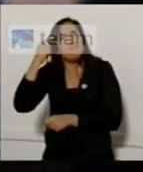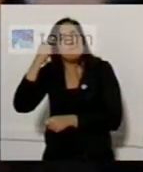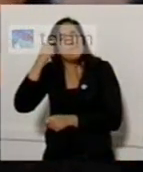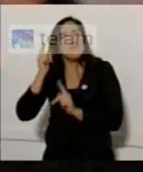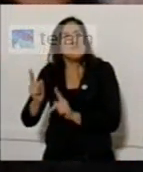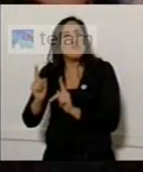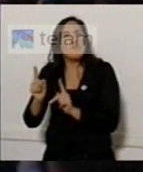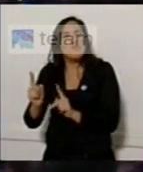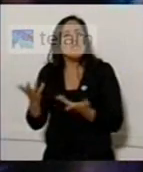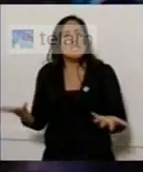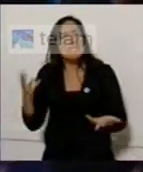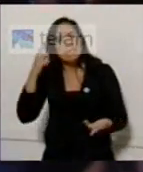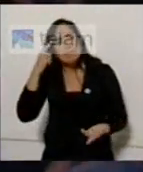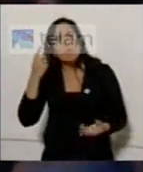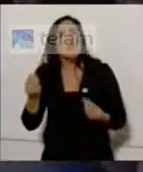y que es cómo hacer